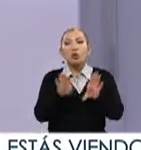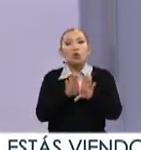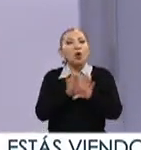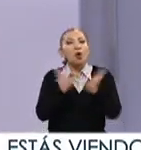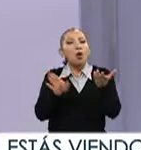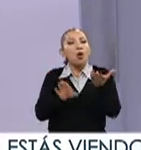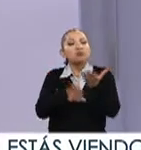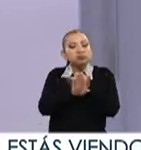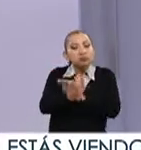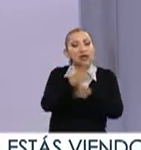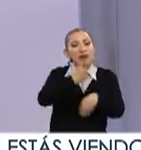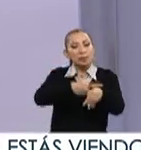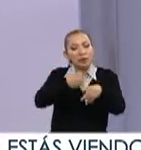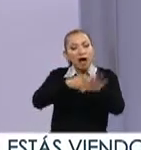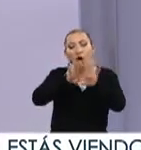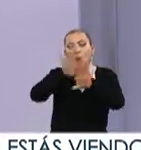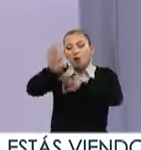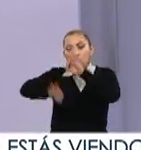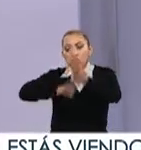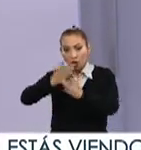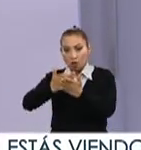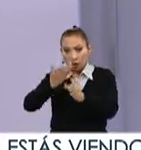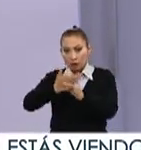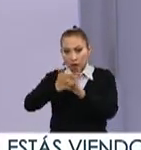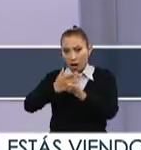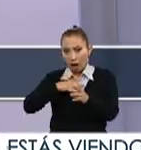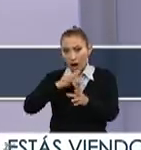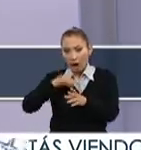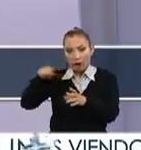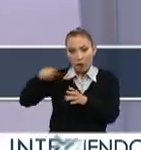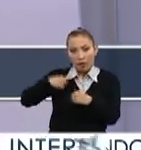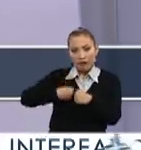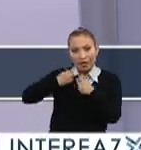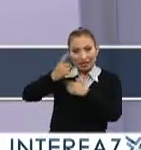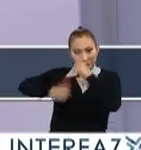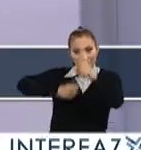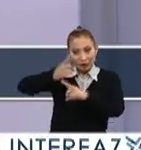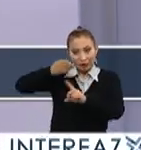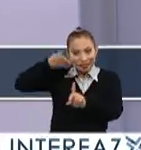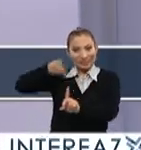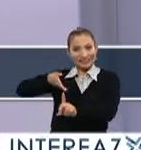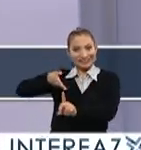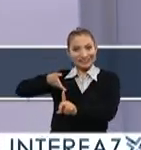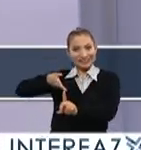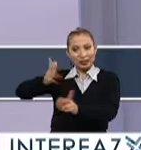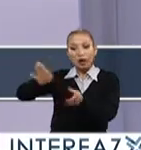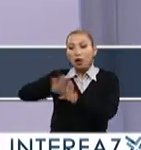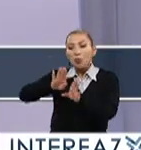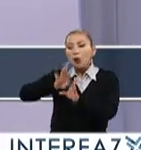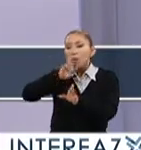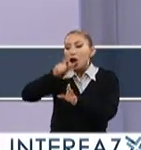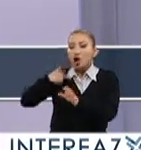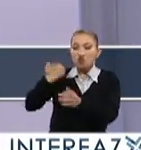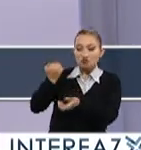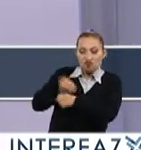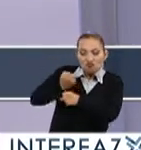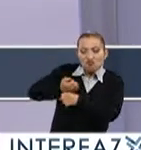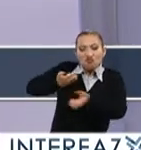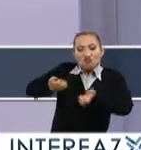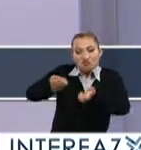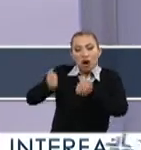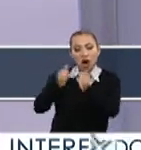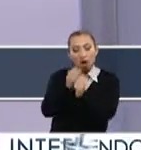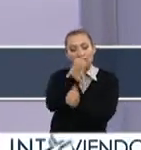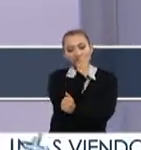prevenir enfermedades, el tratarlas, o incluso ahorita con las tendencias que tenemos hacia la vida deportiva, Sí. ¿no? Que cómo puede mejorar uno el rendimiento